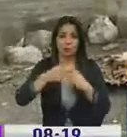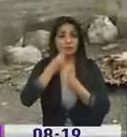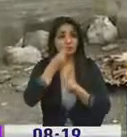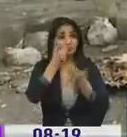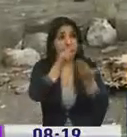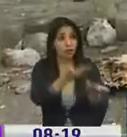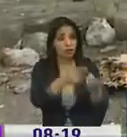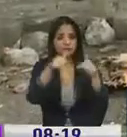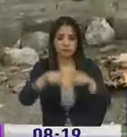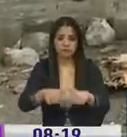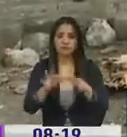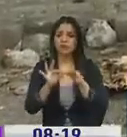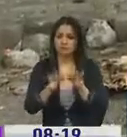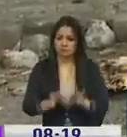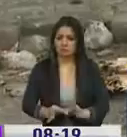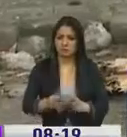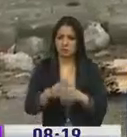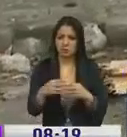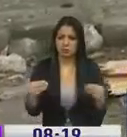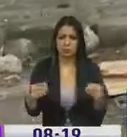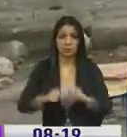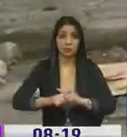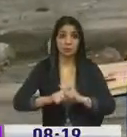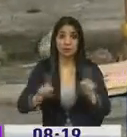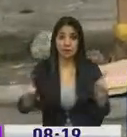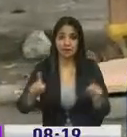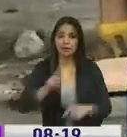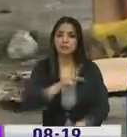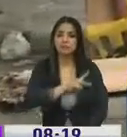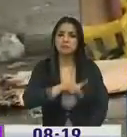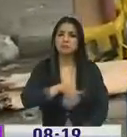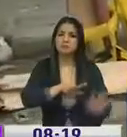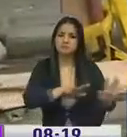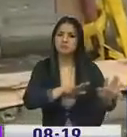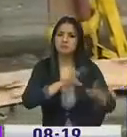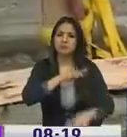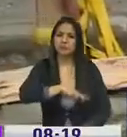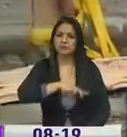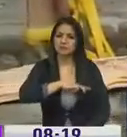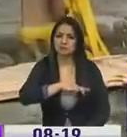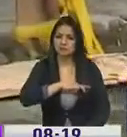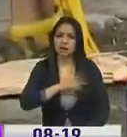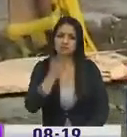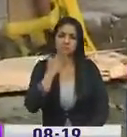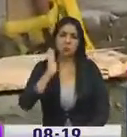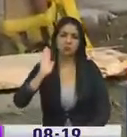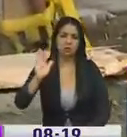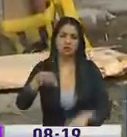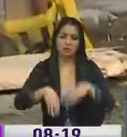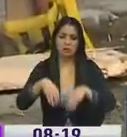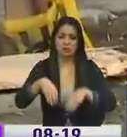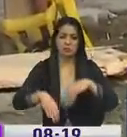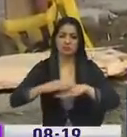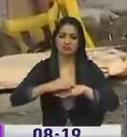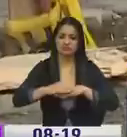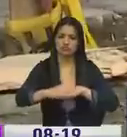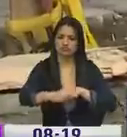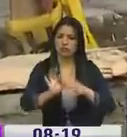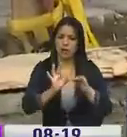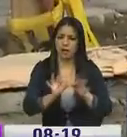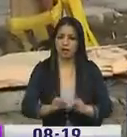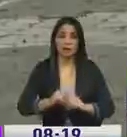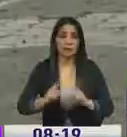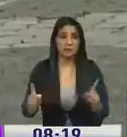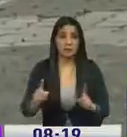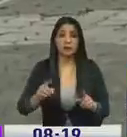los vecinos aseguran que desde entonces personal municipal se comprometió en reponer los adoquines y dar mantenimiento a la vía pero han pasado